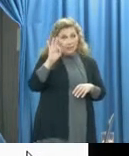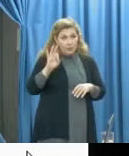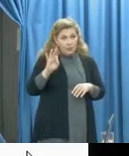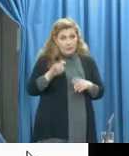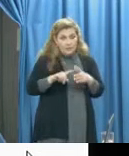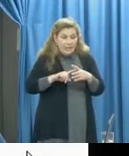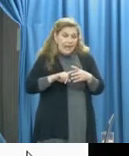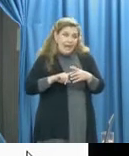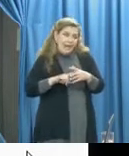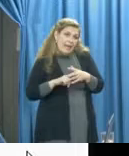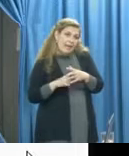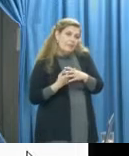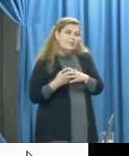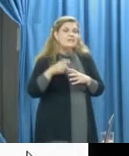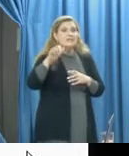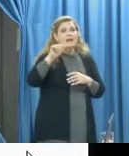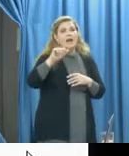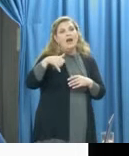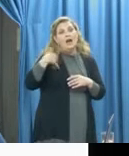presentar en la adolescencia.